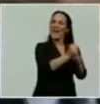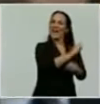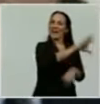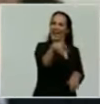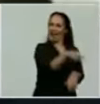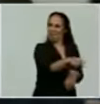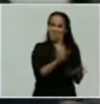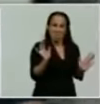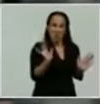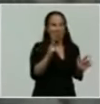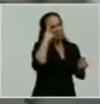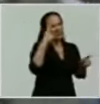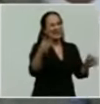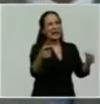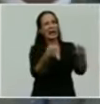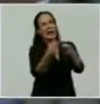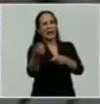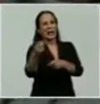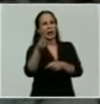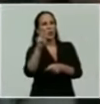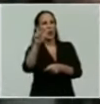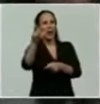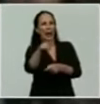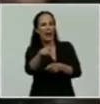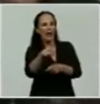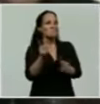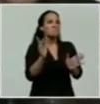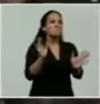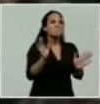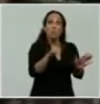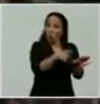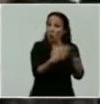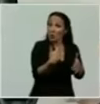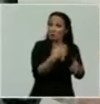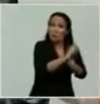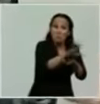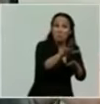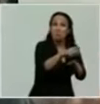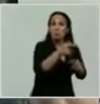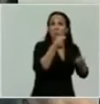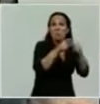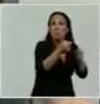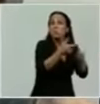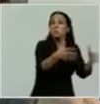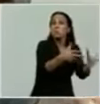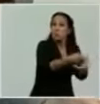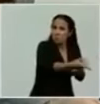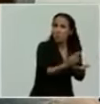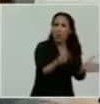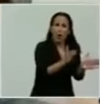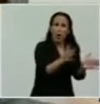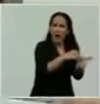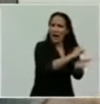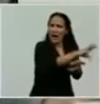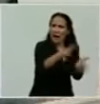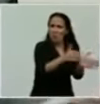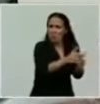Lo suponía más con la sociedad rural o con la CRA, no como pequeño. Pero a lo mejor es un pequeño productor el hombre, bueno, tiene derecho también a